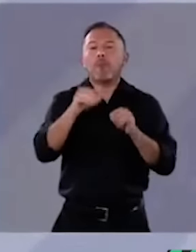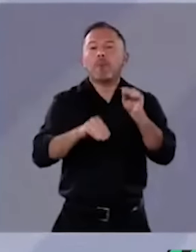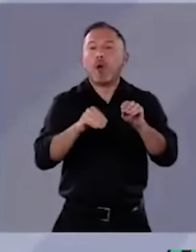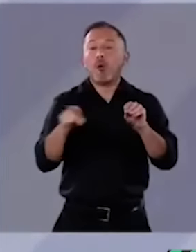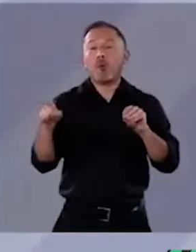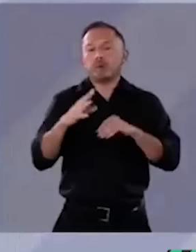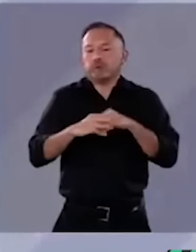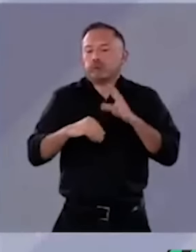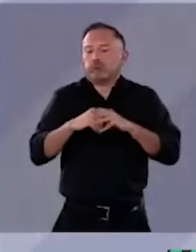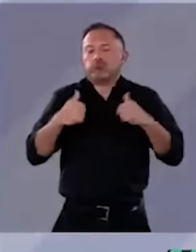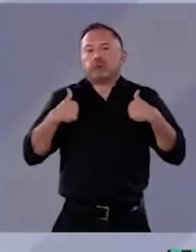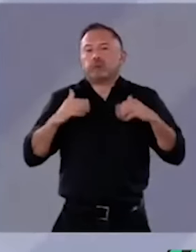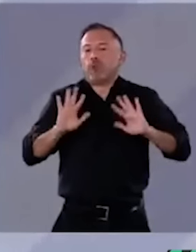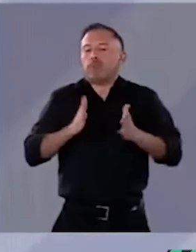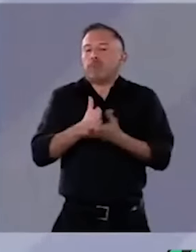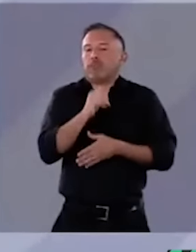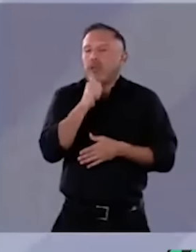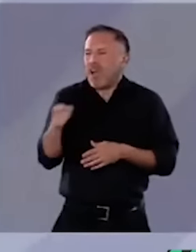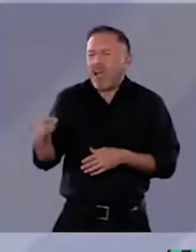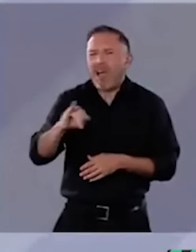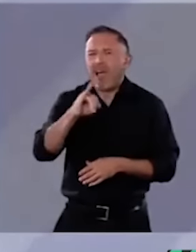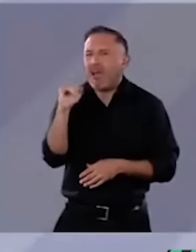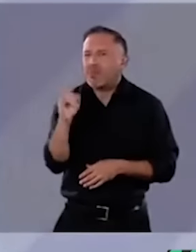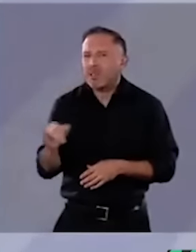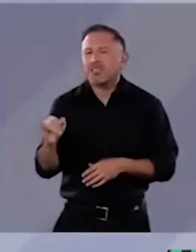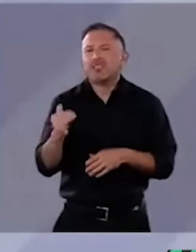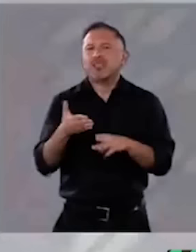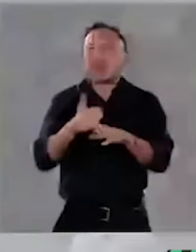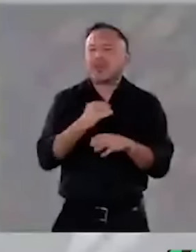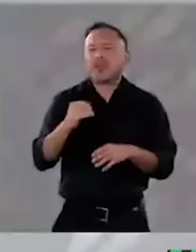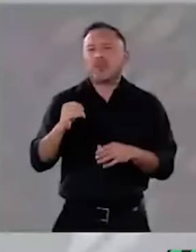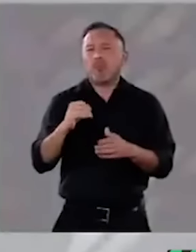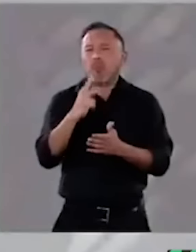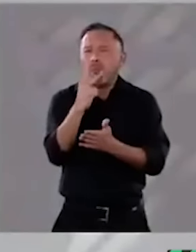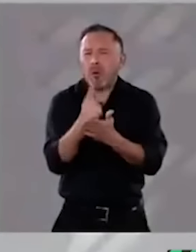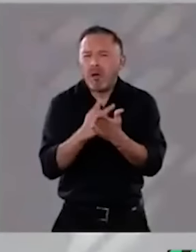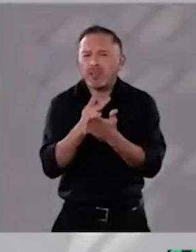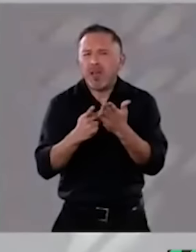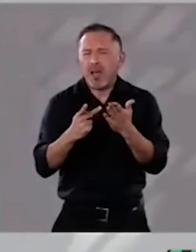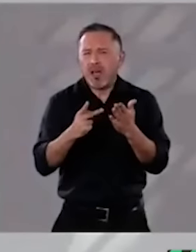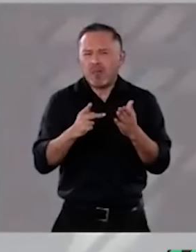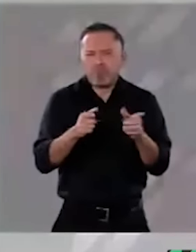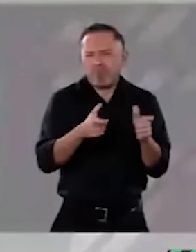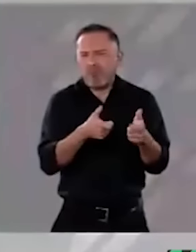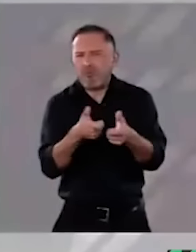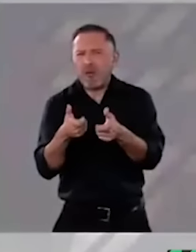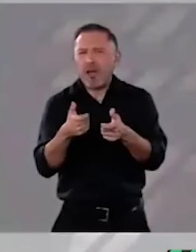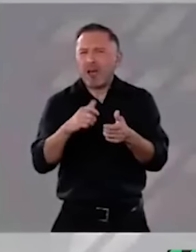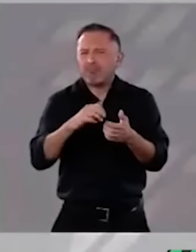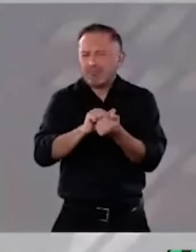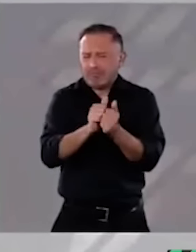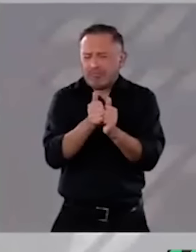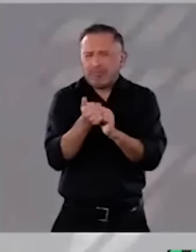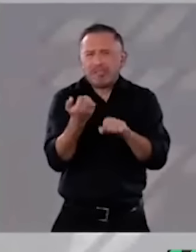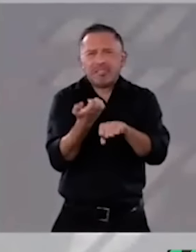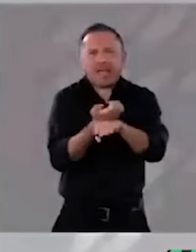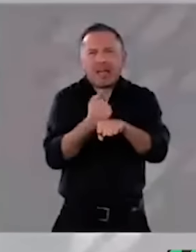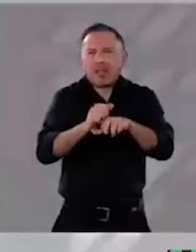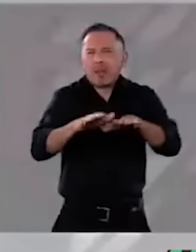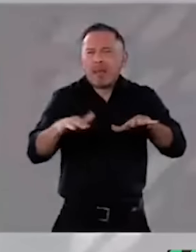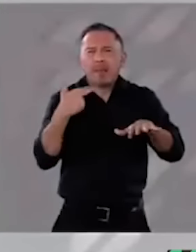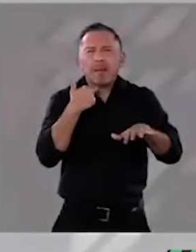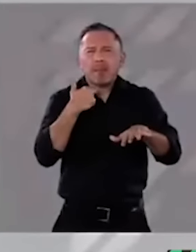Calderón se deslindó de la política de seguridad que llenó de horror a México y que llenó de sangre a México. Este